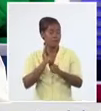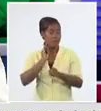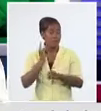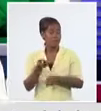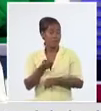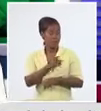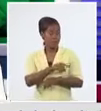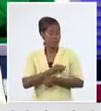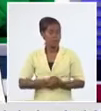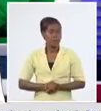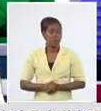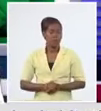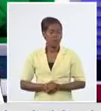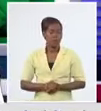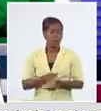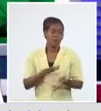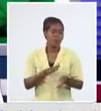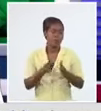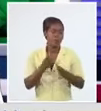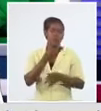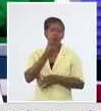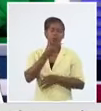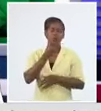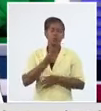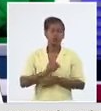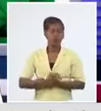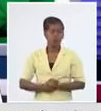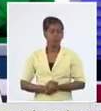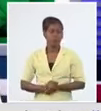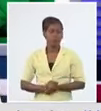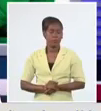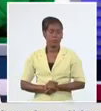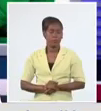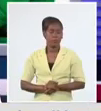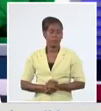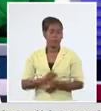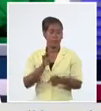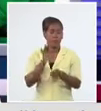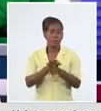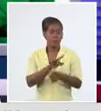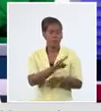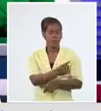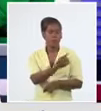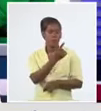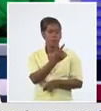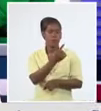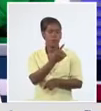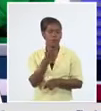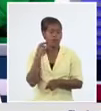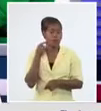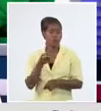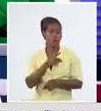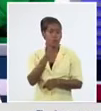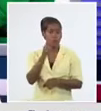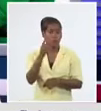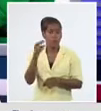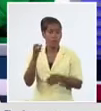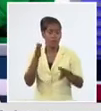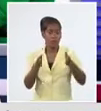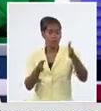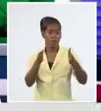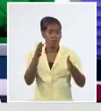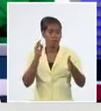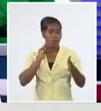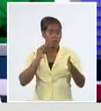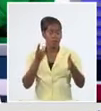fueron 3 pacientes adolescentes y desde ese momento cuando estábamos analizando qué íbamos a debatir